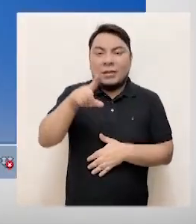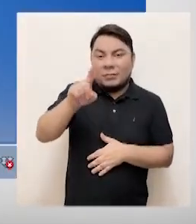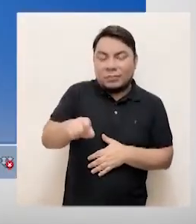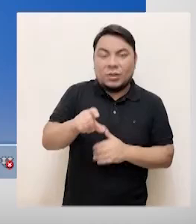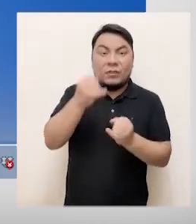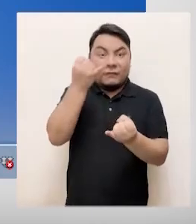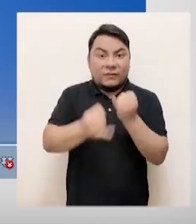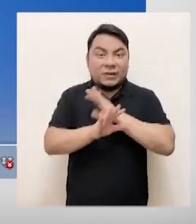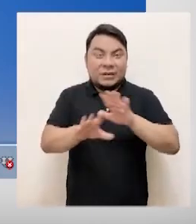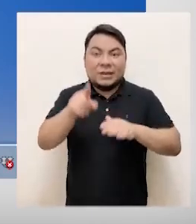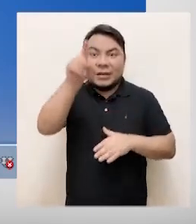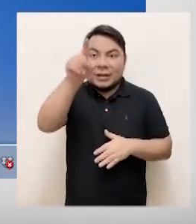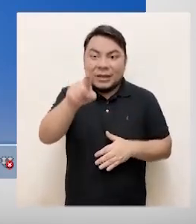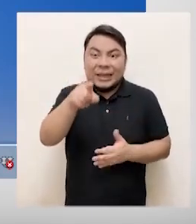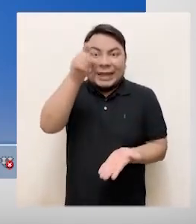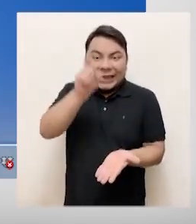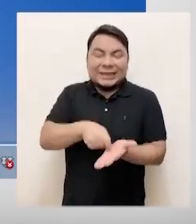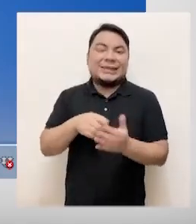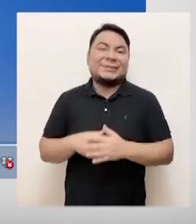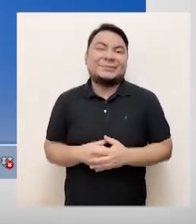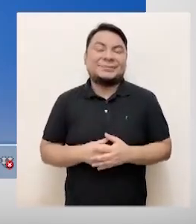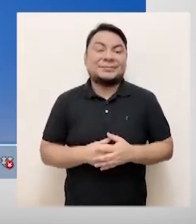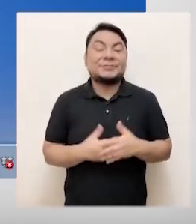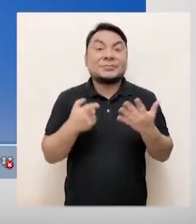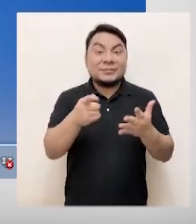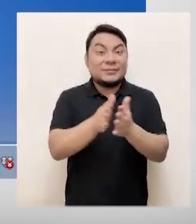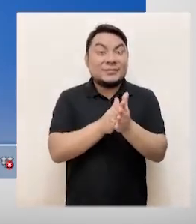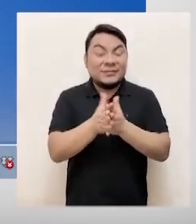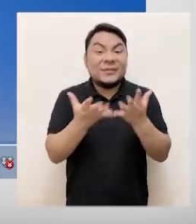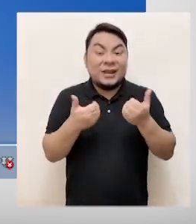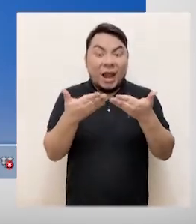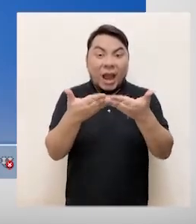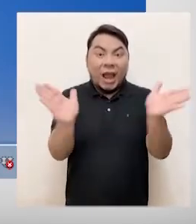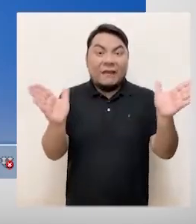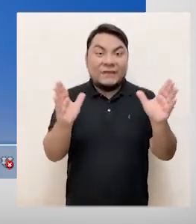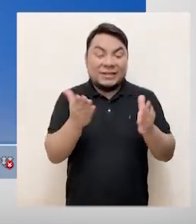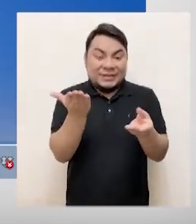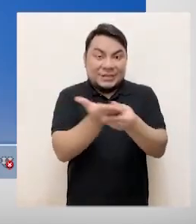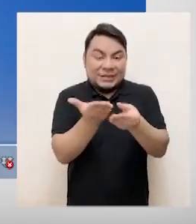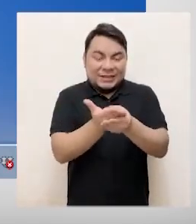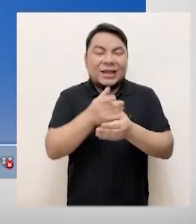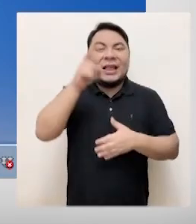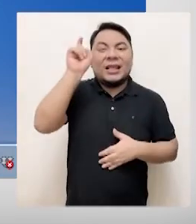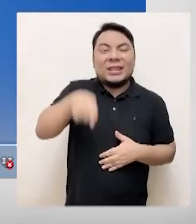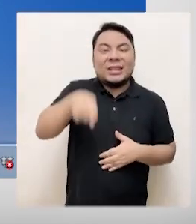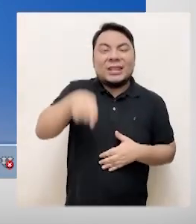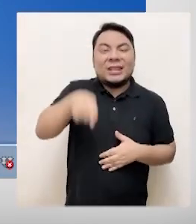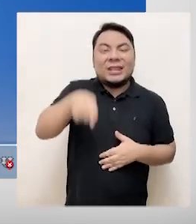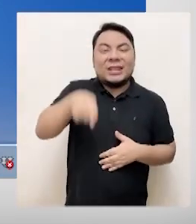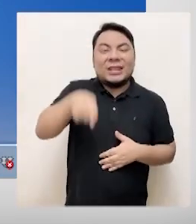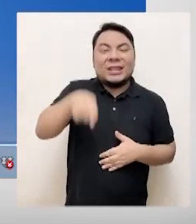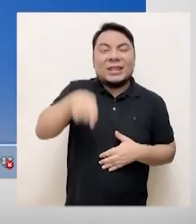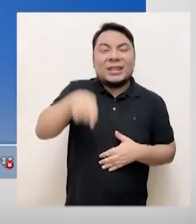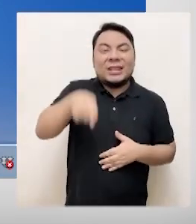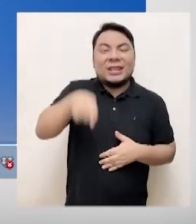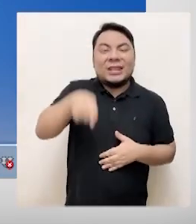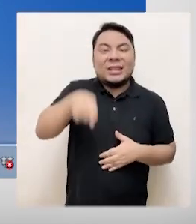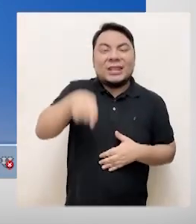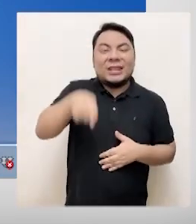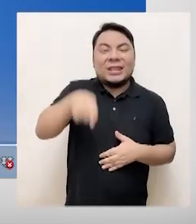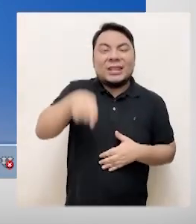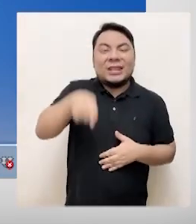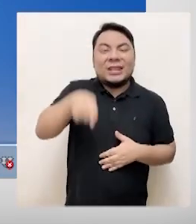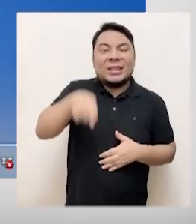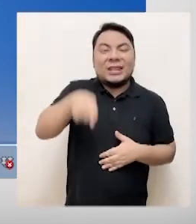en Nuevo y por último, dar Enter. Si desea abrir una carpeta, debe darle clic derecho